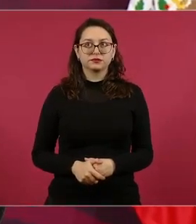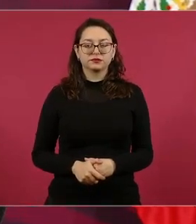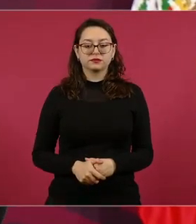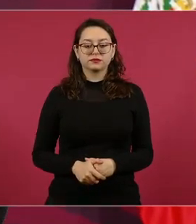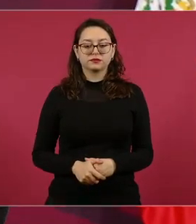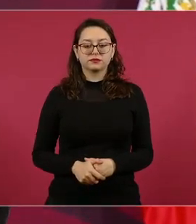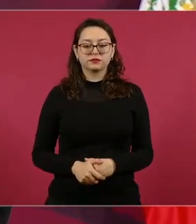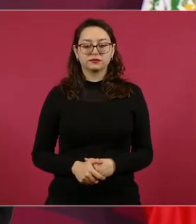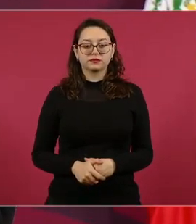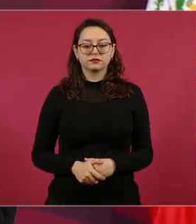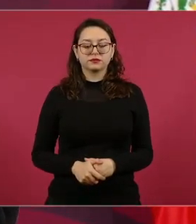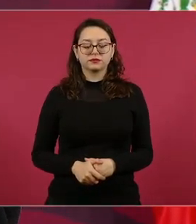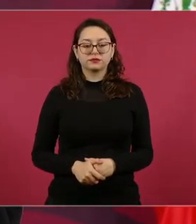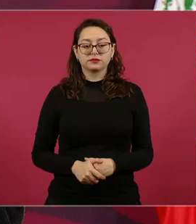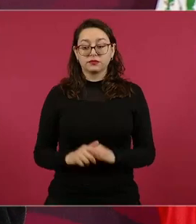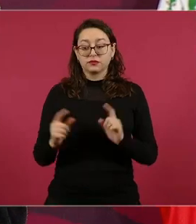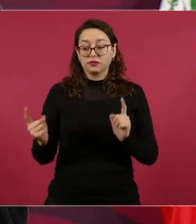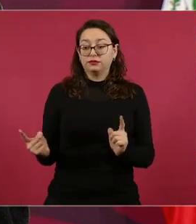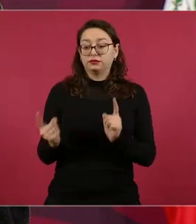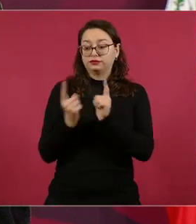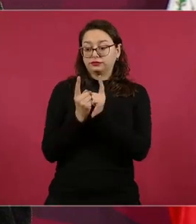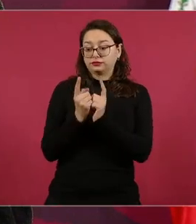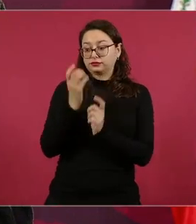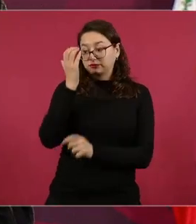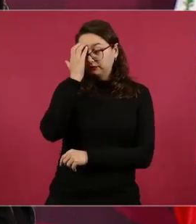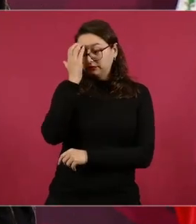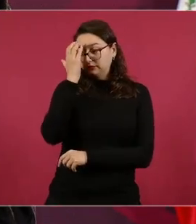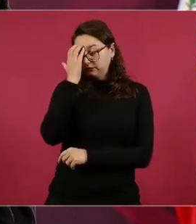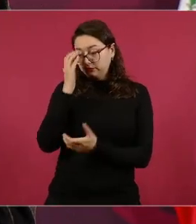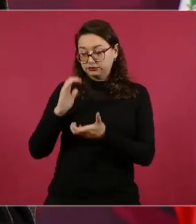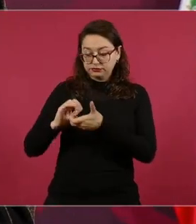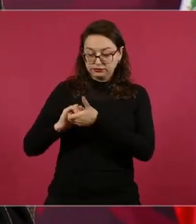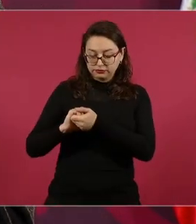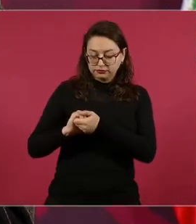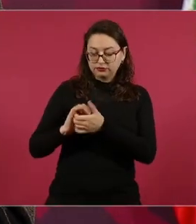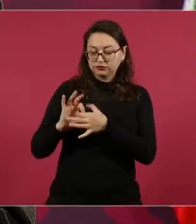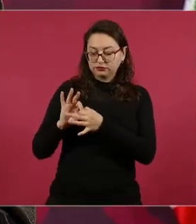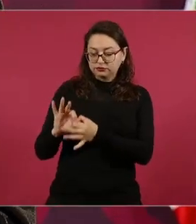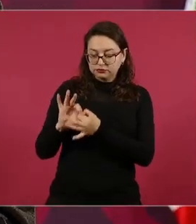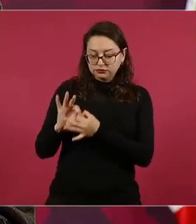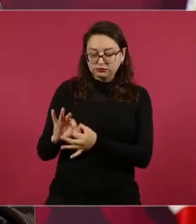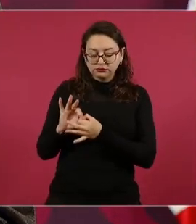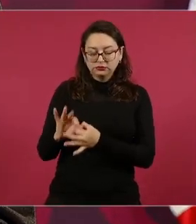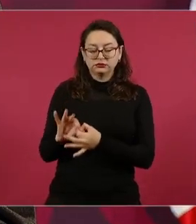Tuve la oportunidad de conocerlo, estuvimos juntos.